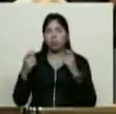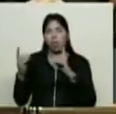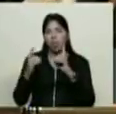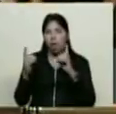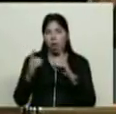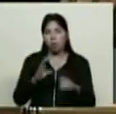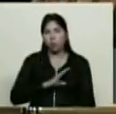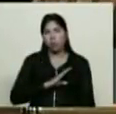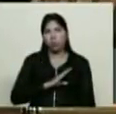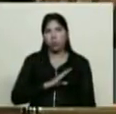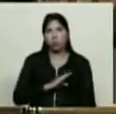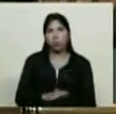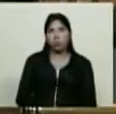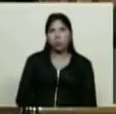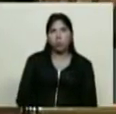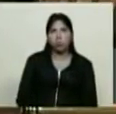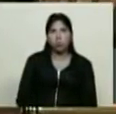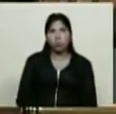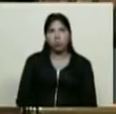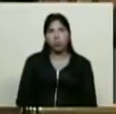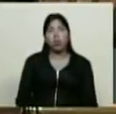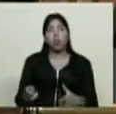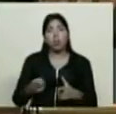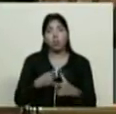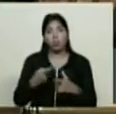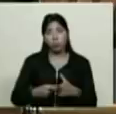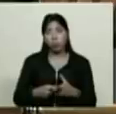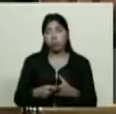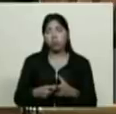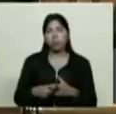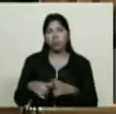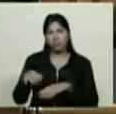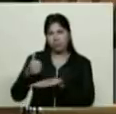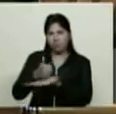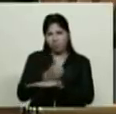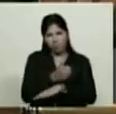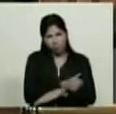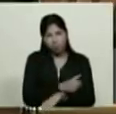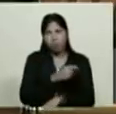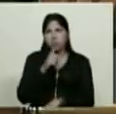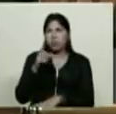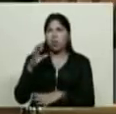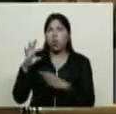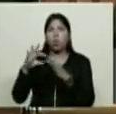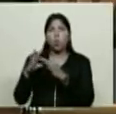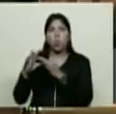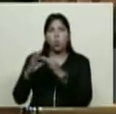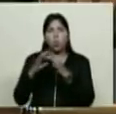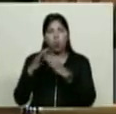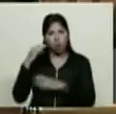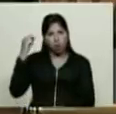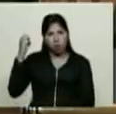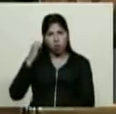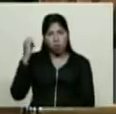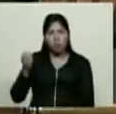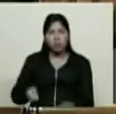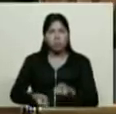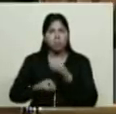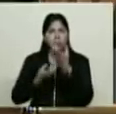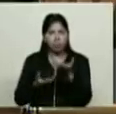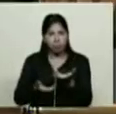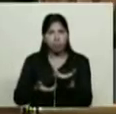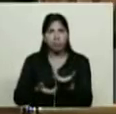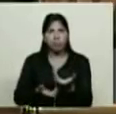cual las afirmaciones de estas autoridades de la Unión Europea, consistentes en expresar que